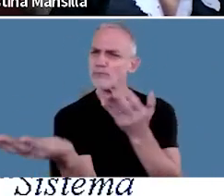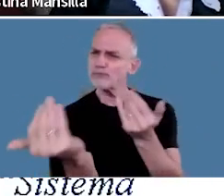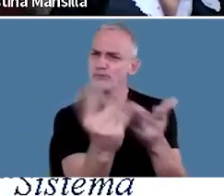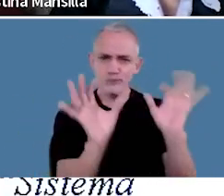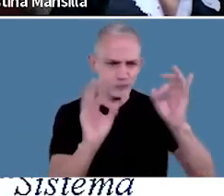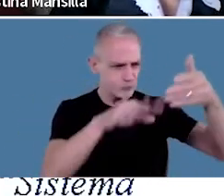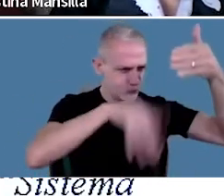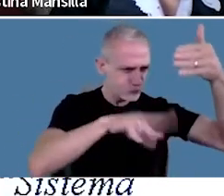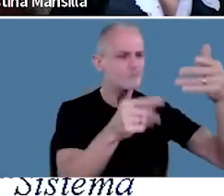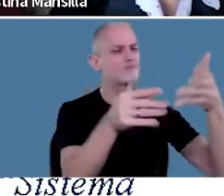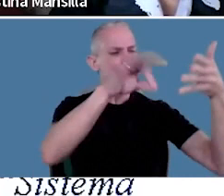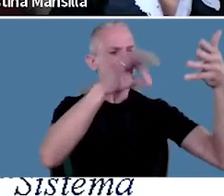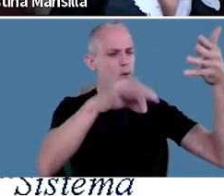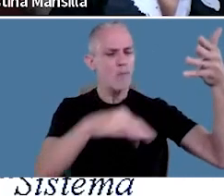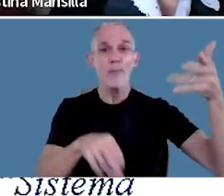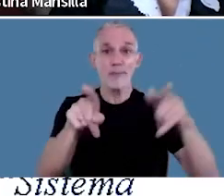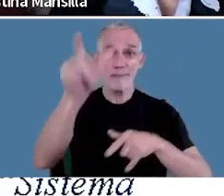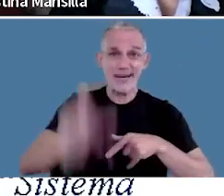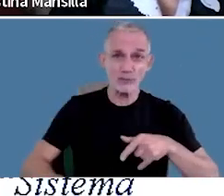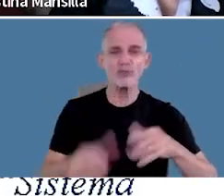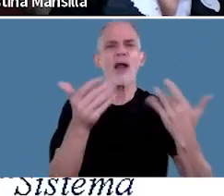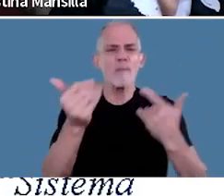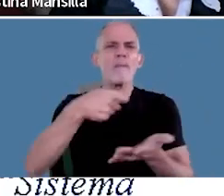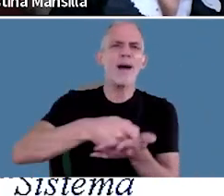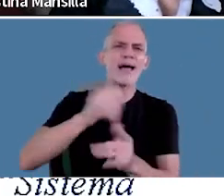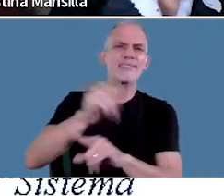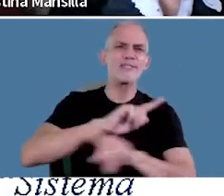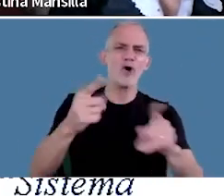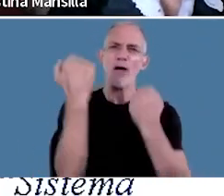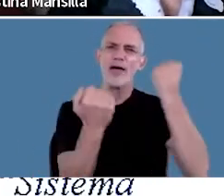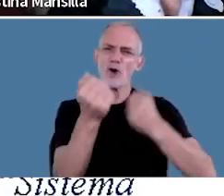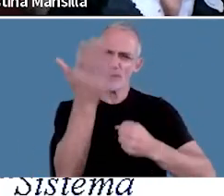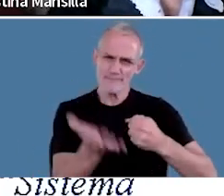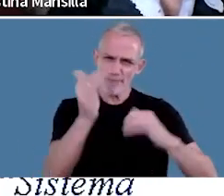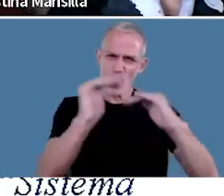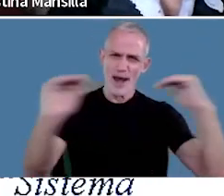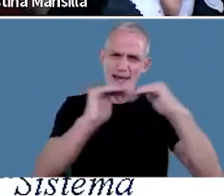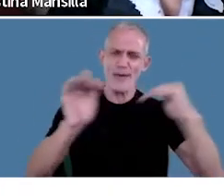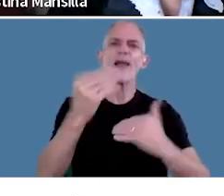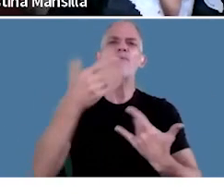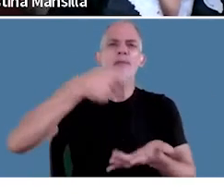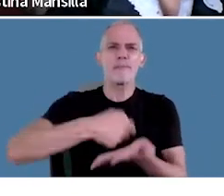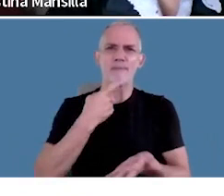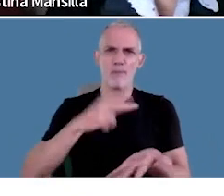permite validar, ¿sí?, cuál es la capacidad económica de ese contribuyente.